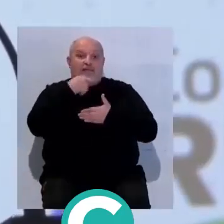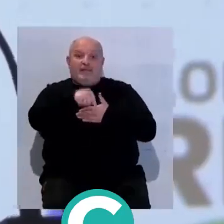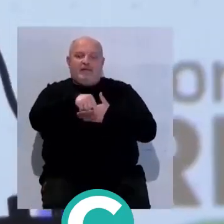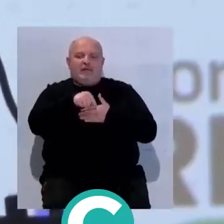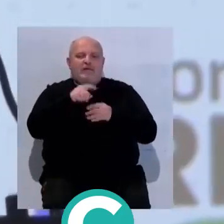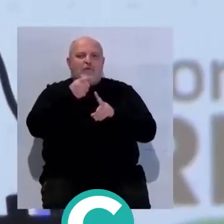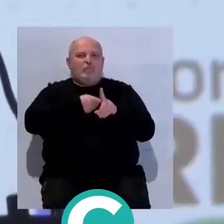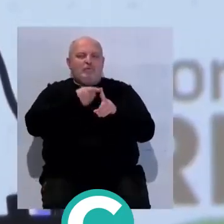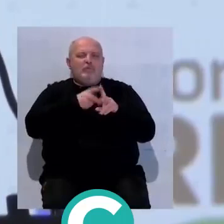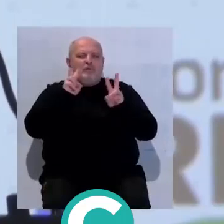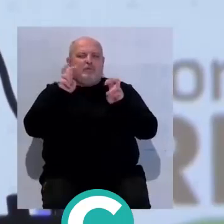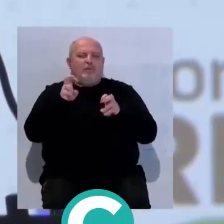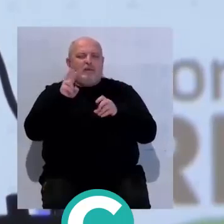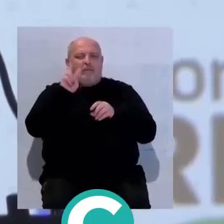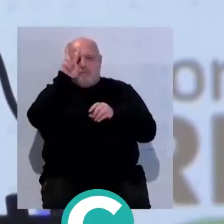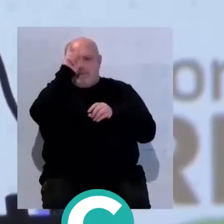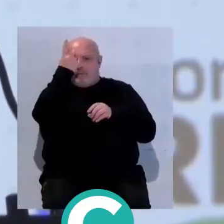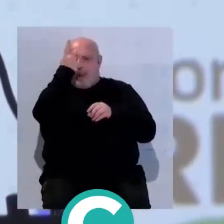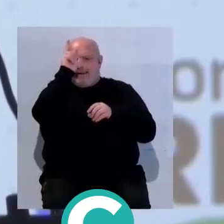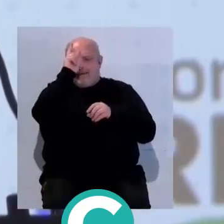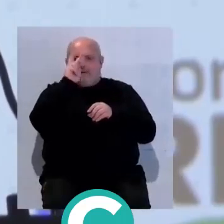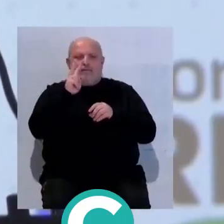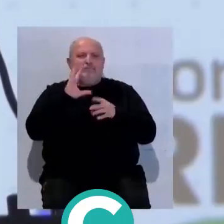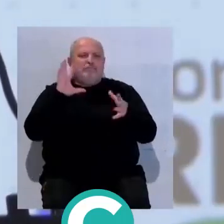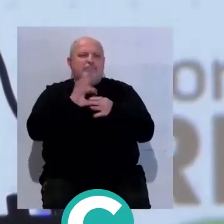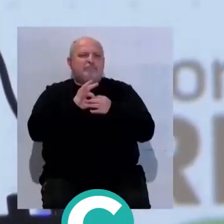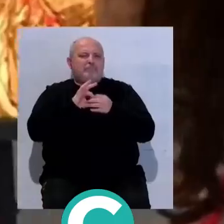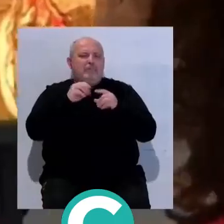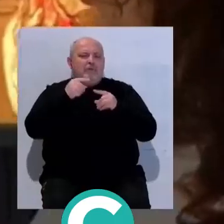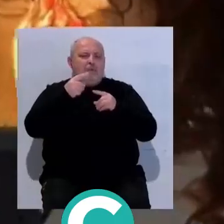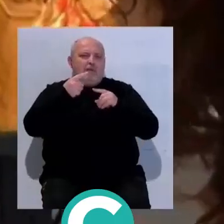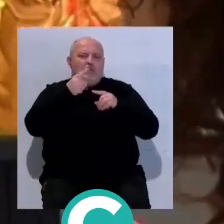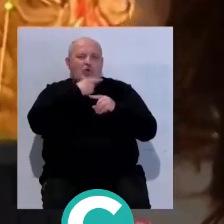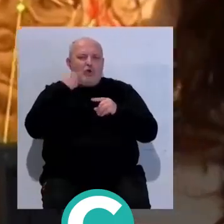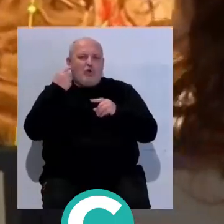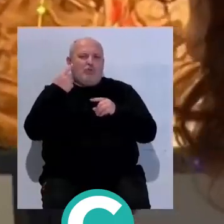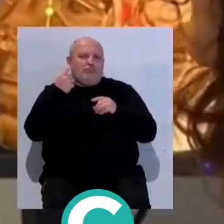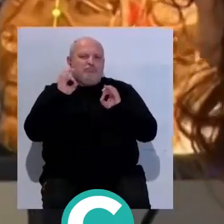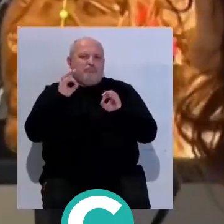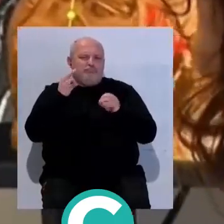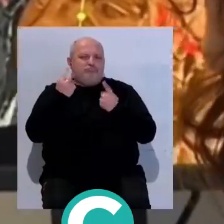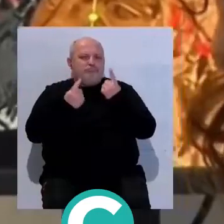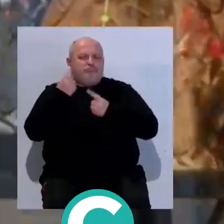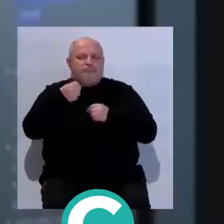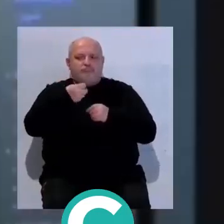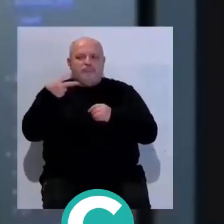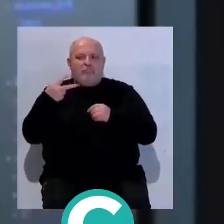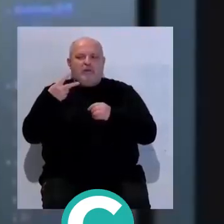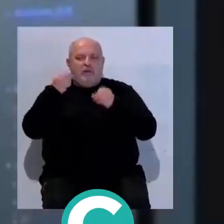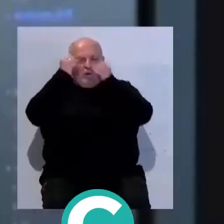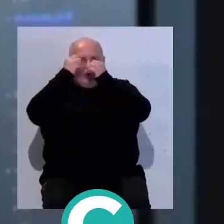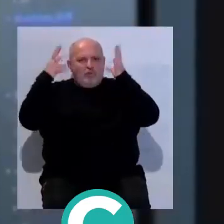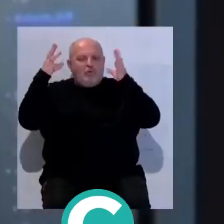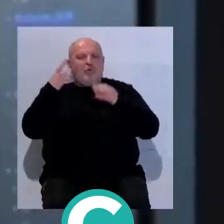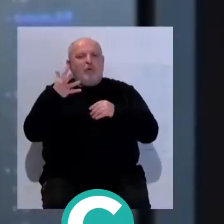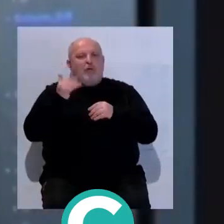la terapia del trastorno bipolar, buscando marcadores biológicos, también para el dolor crónico. Que ha tenido como resultado la conceptualización de